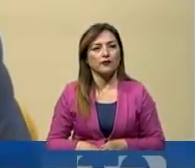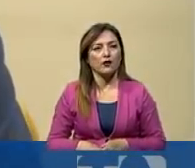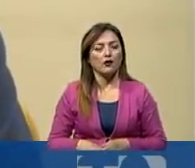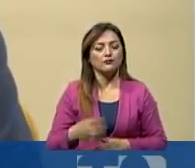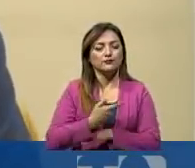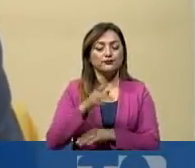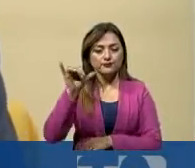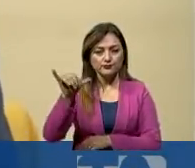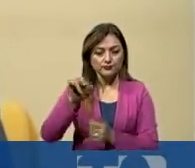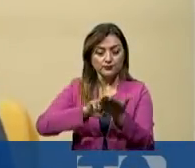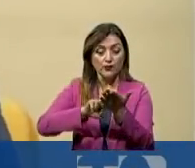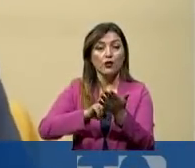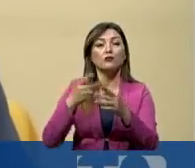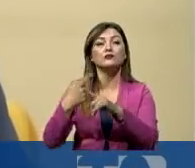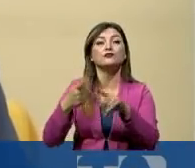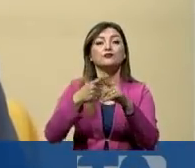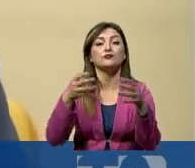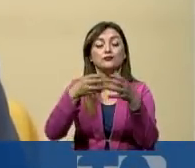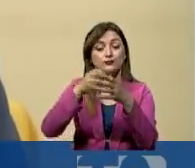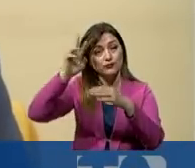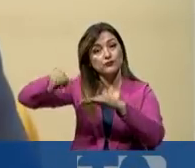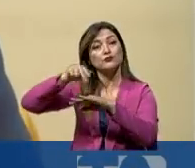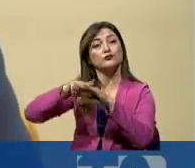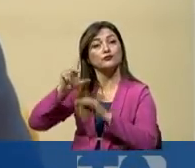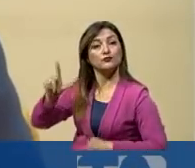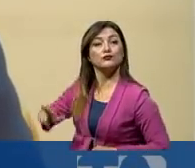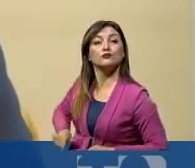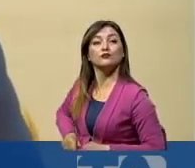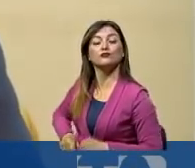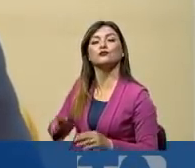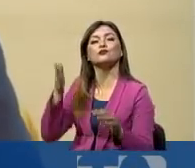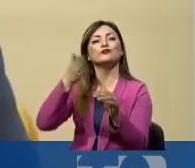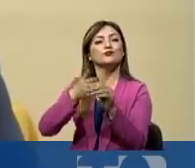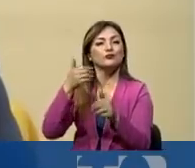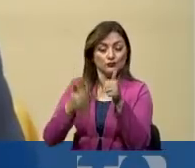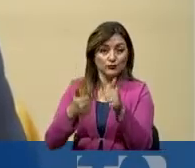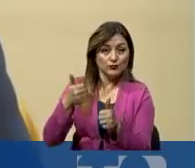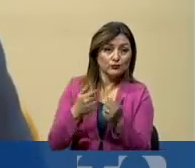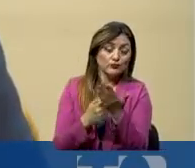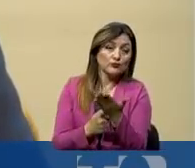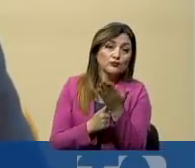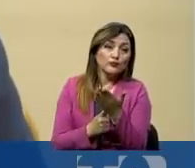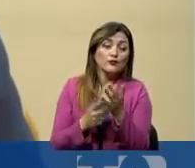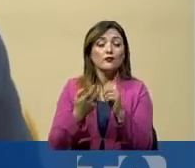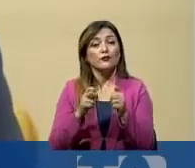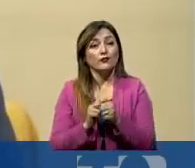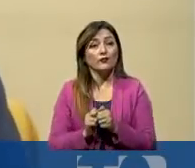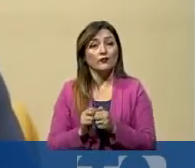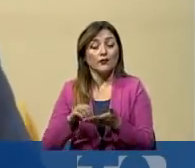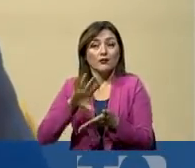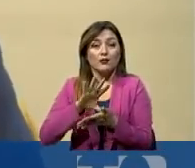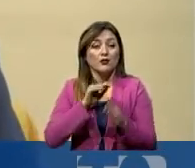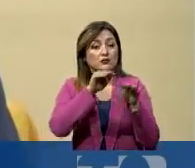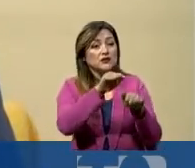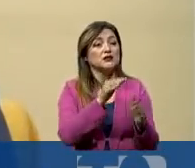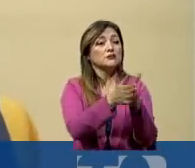día sábado tenemos una reunión de la Alianza Nacional por la Salud con miras a analizar la problemática porque la Asamblea no ha